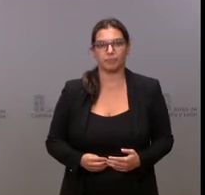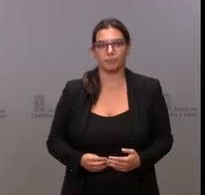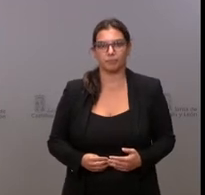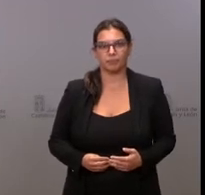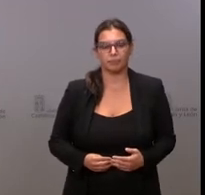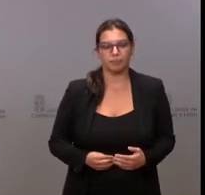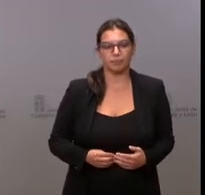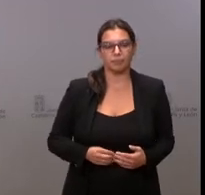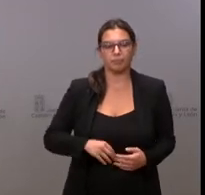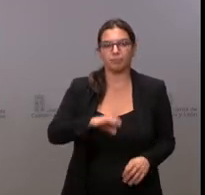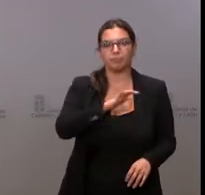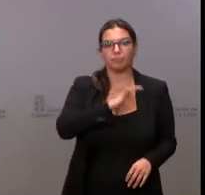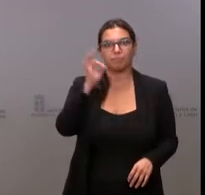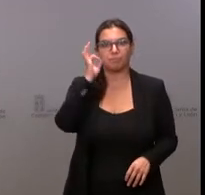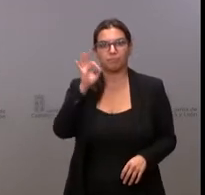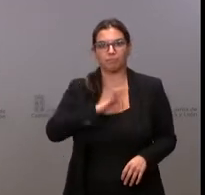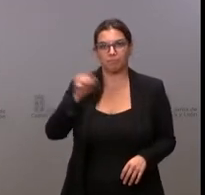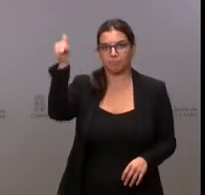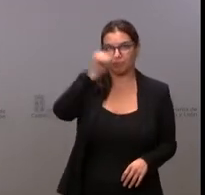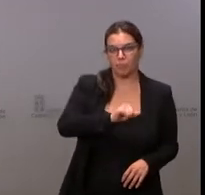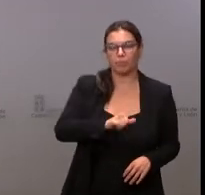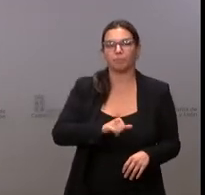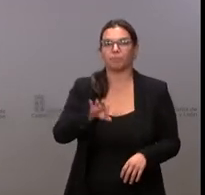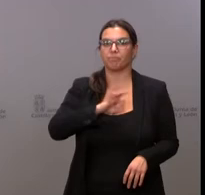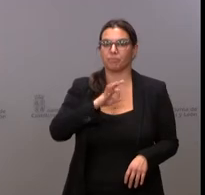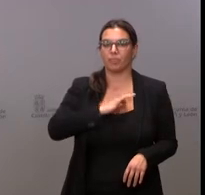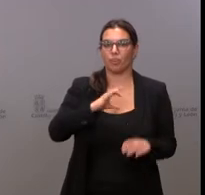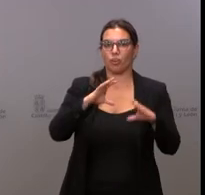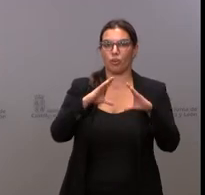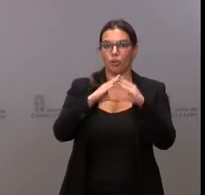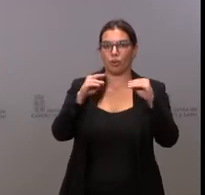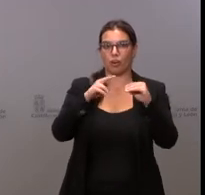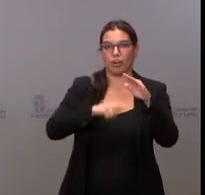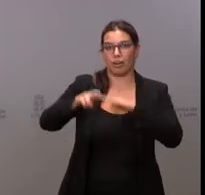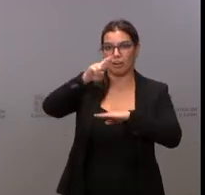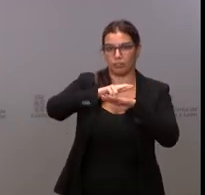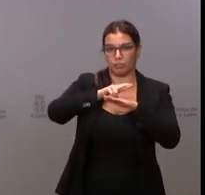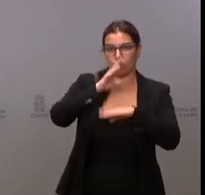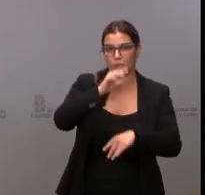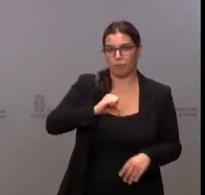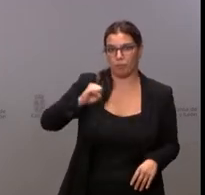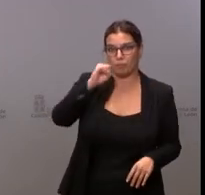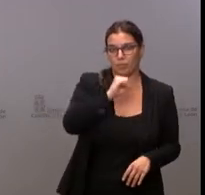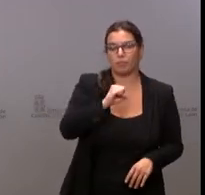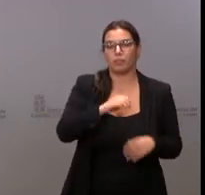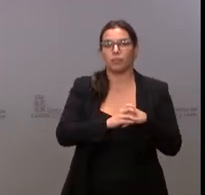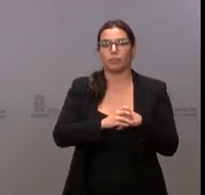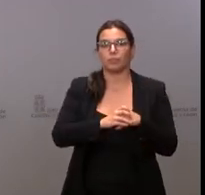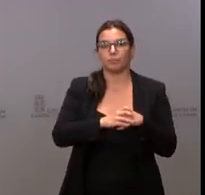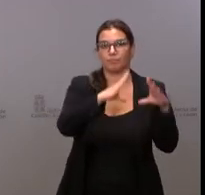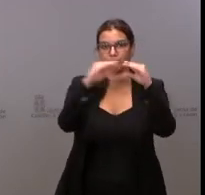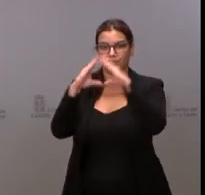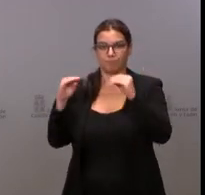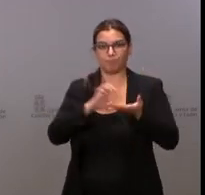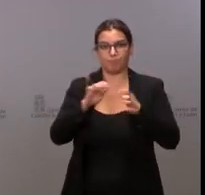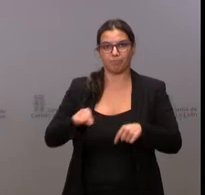señoras y señores señor rector magnífico rectoras y rectores de la de las universidades